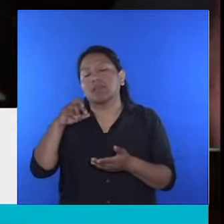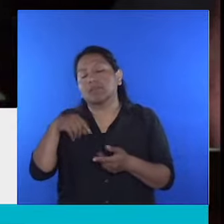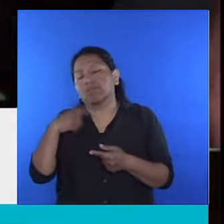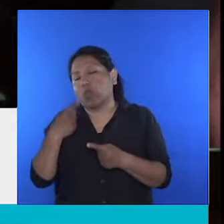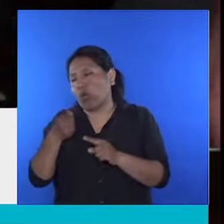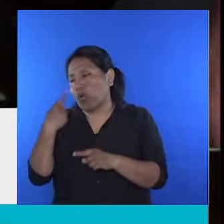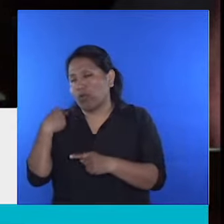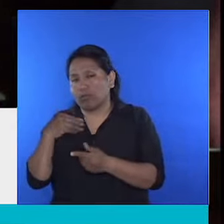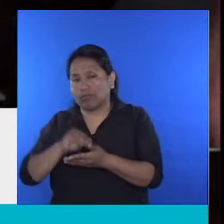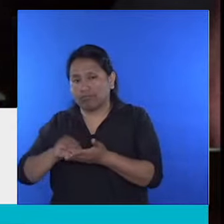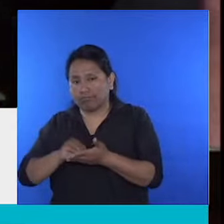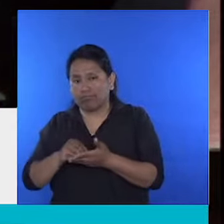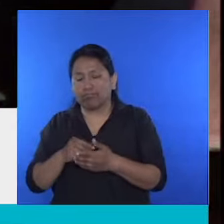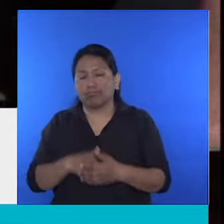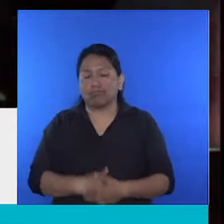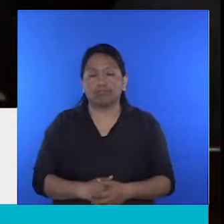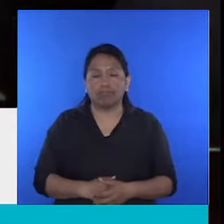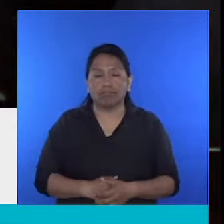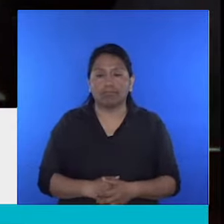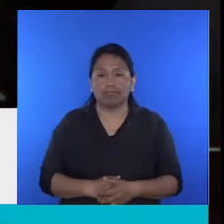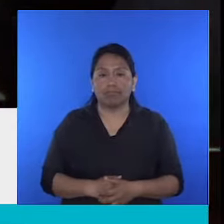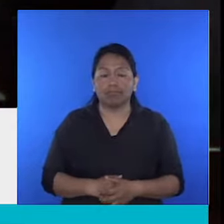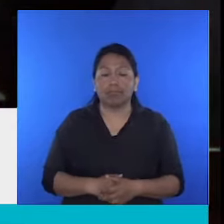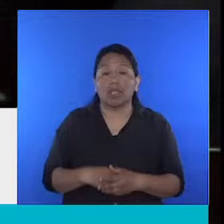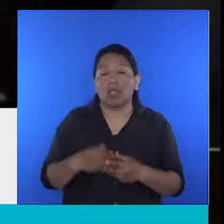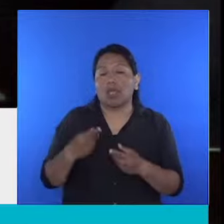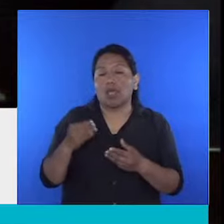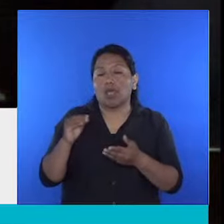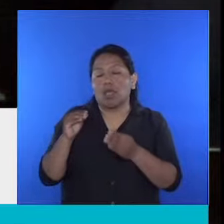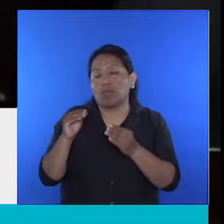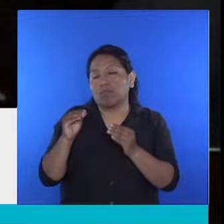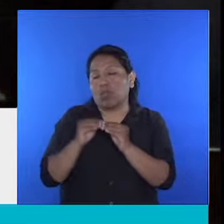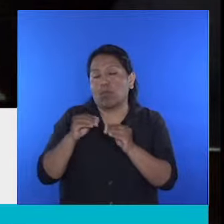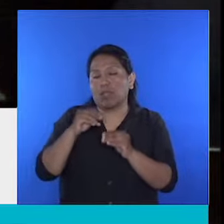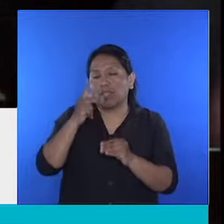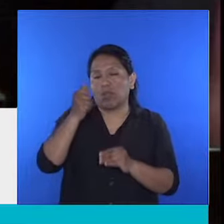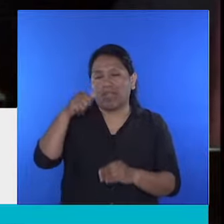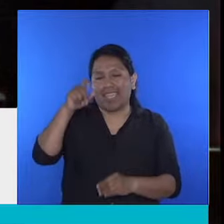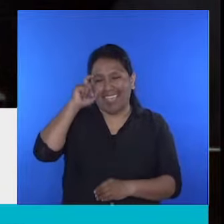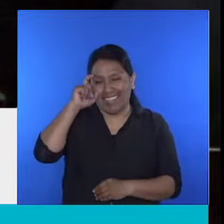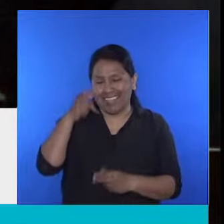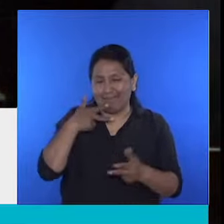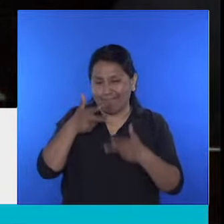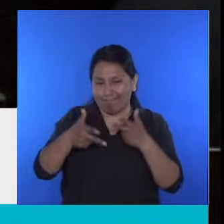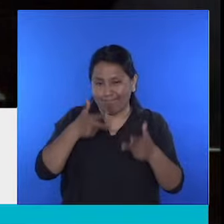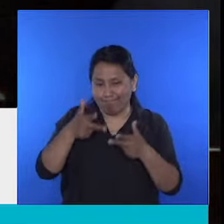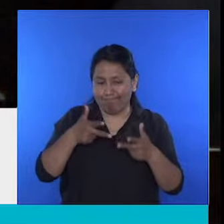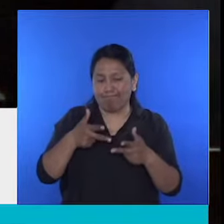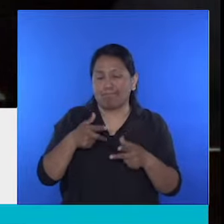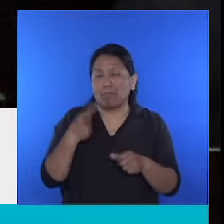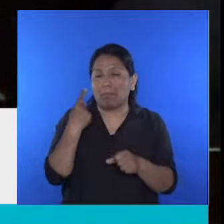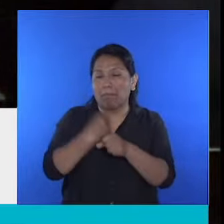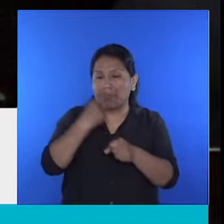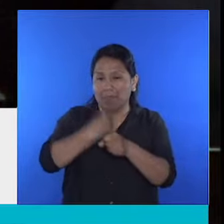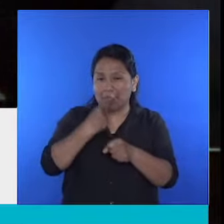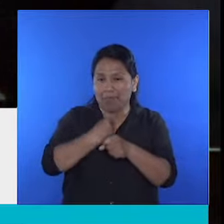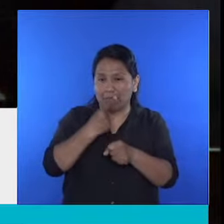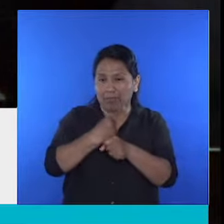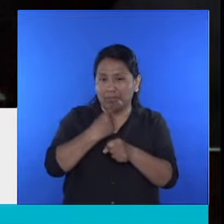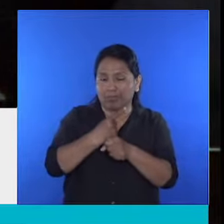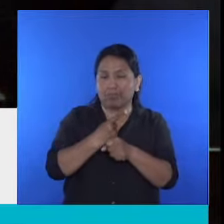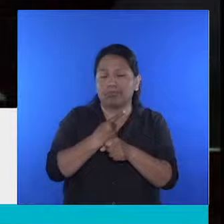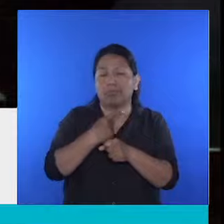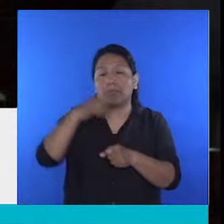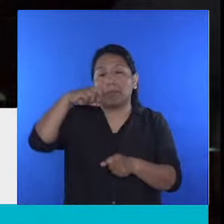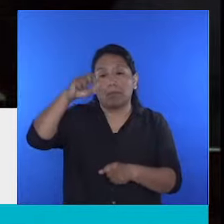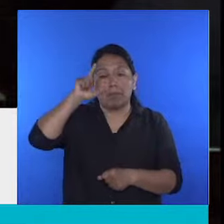mu muy en sintonía con lo que decía mi compañero Guillermo Ke en primer lugar Me parece que hay que decir que bueno